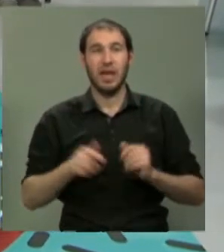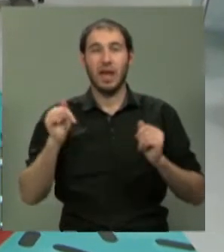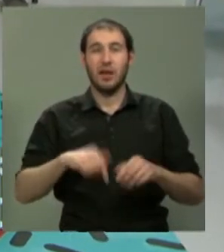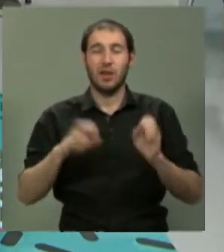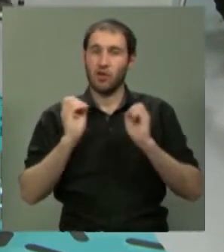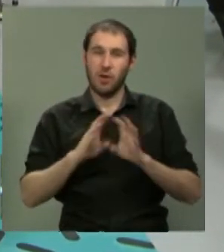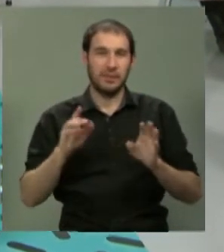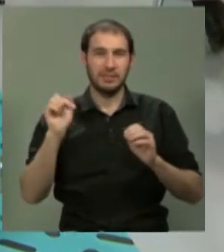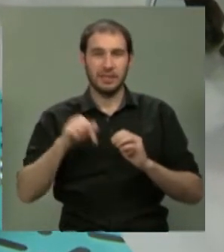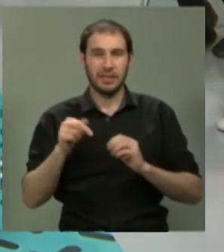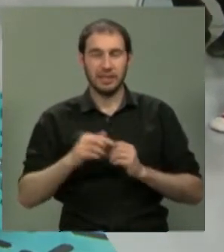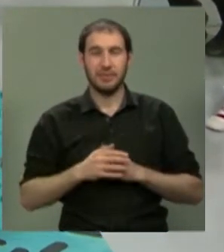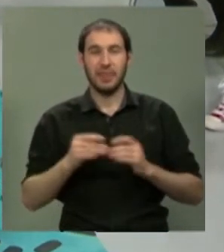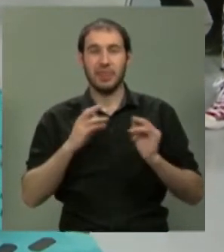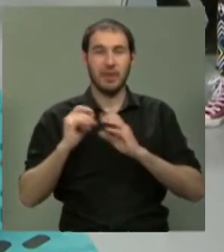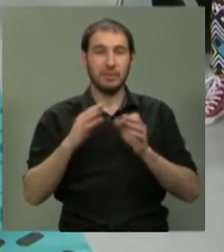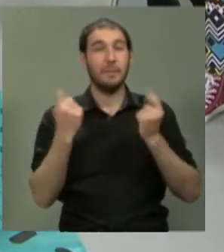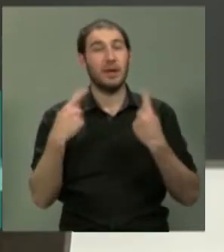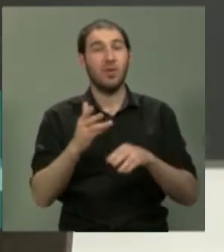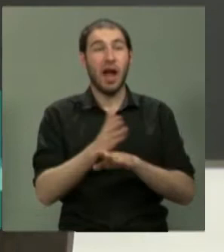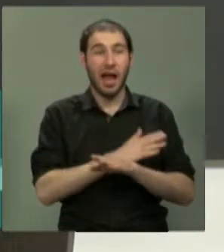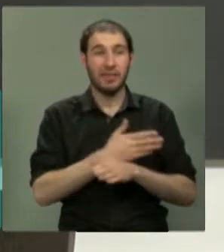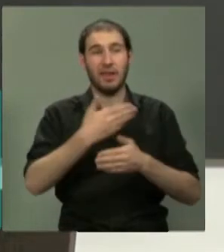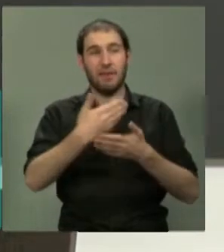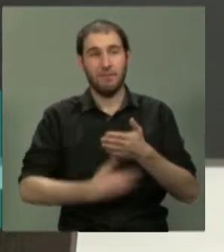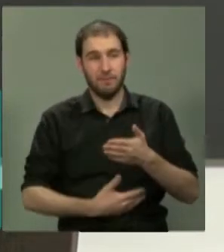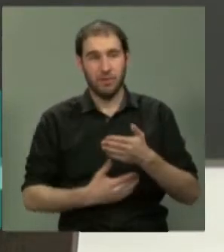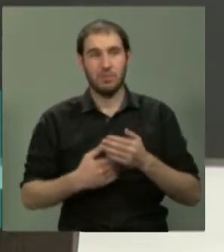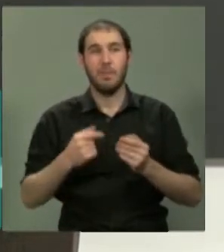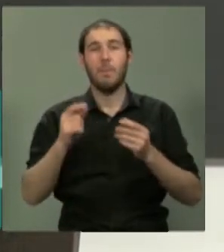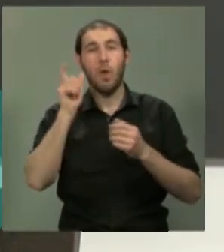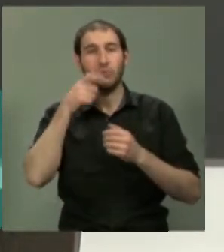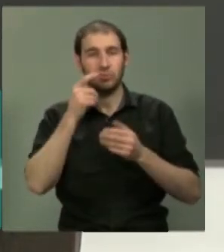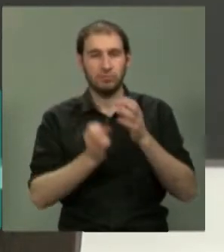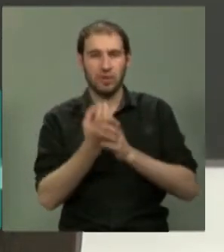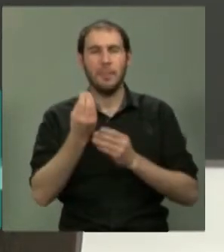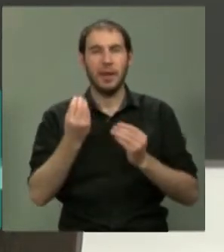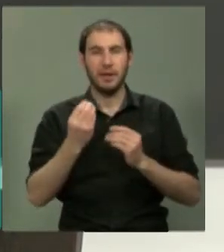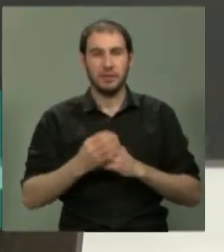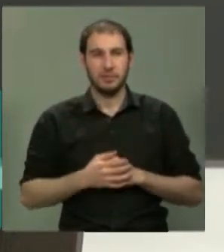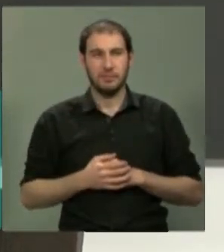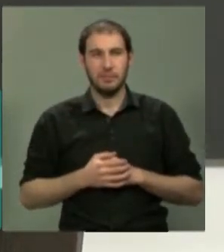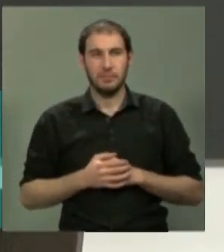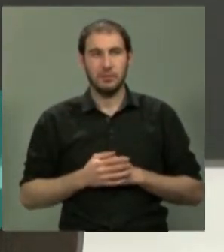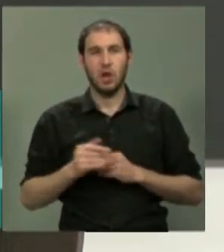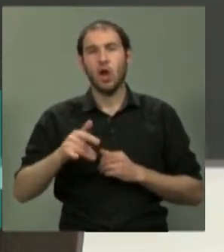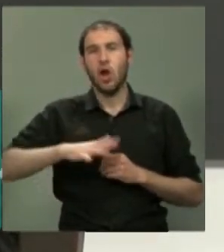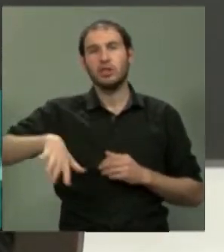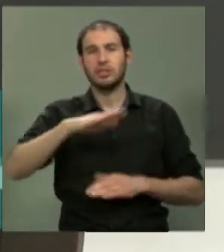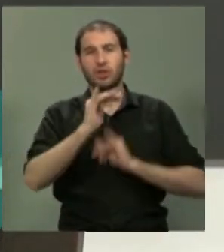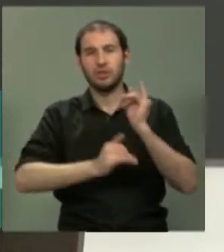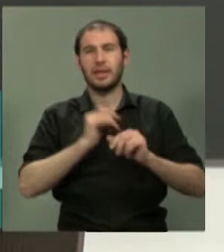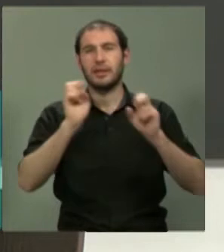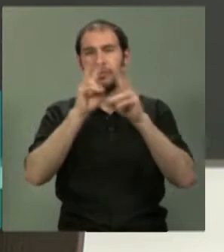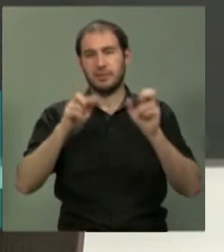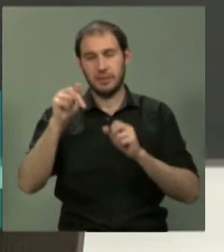empezar directamente con el debate, pero antes vamos a ir al informe que genera la producción para poner en contexto, sí, el tema.